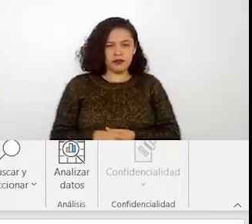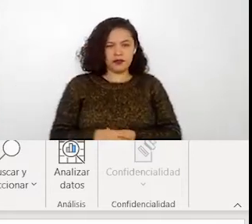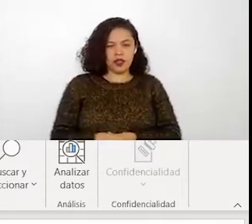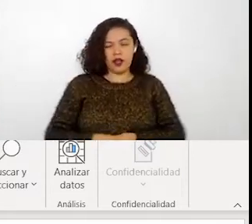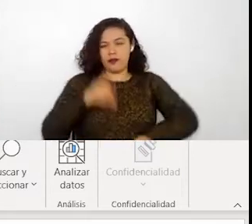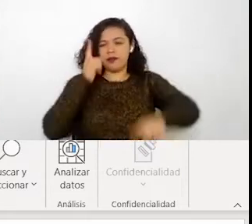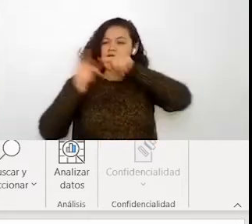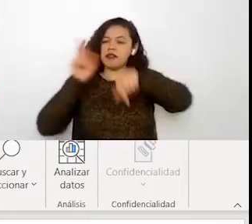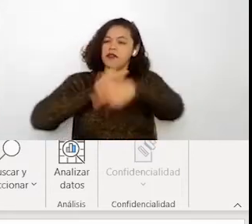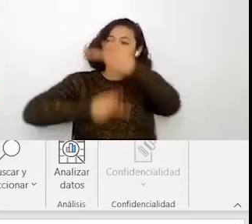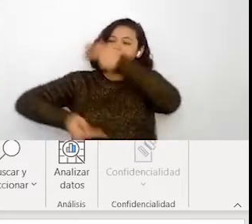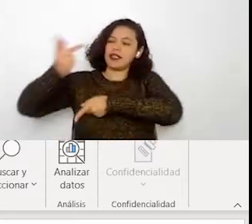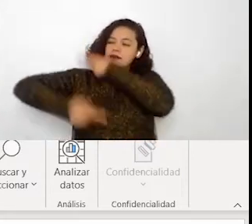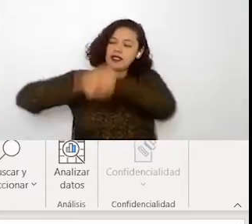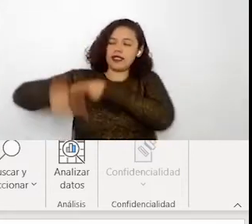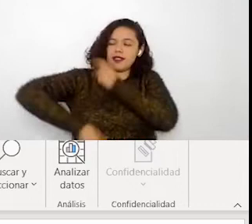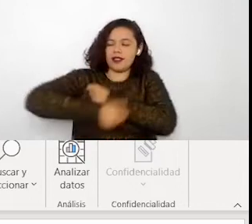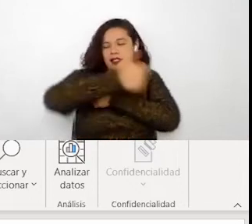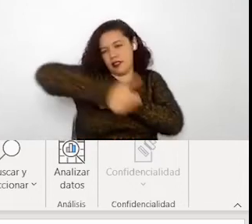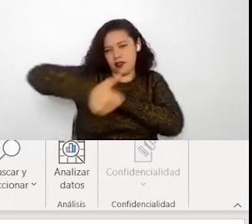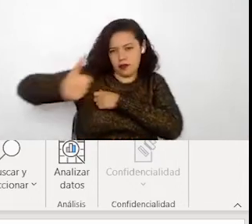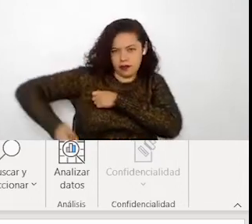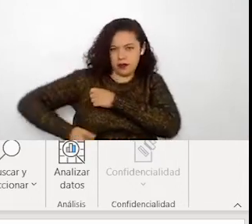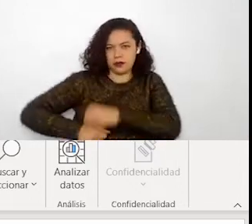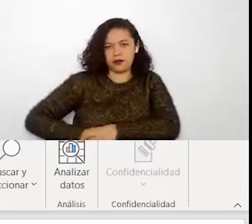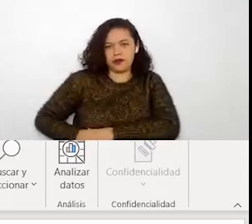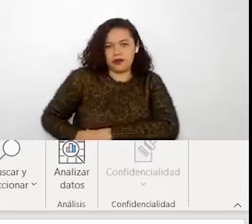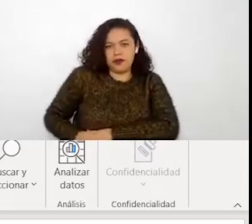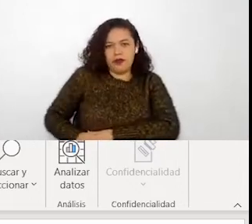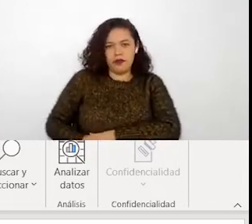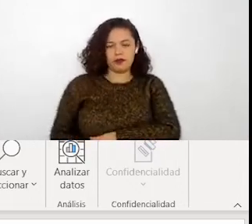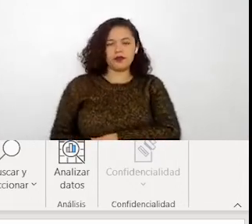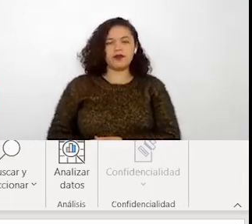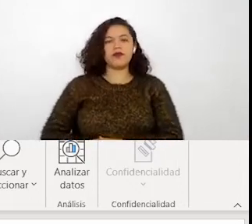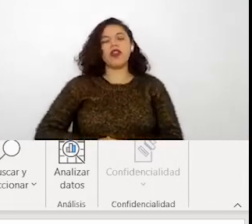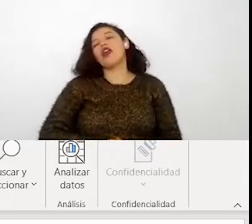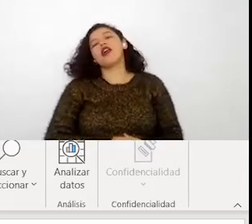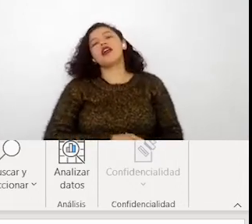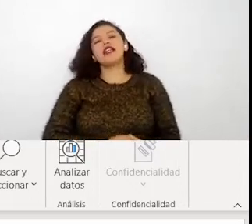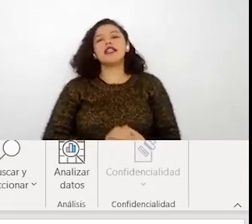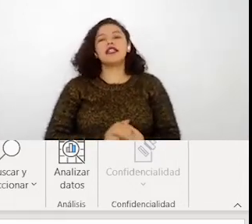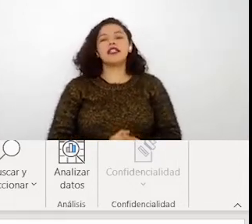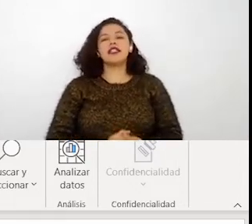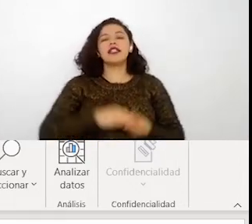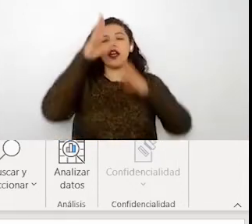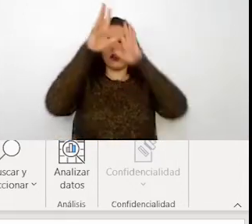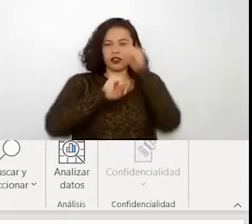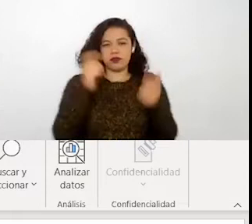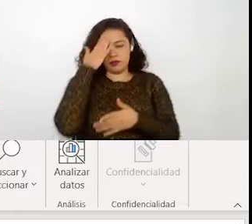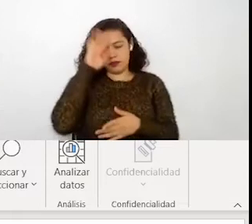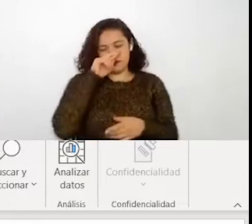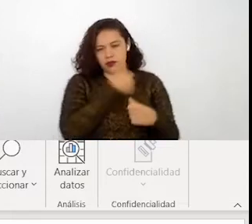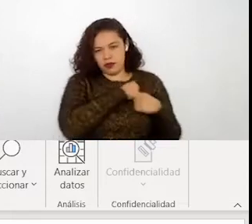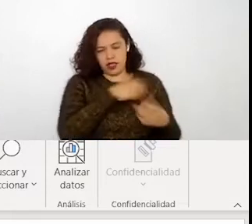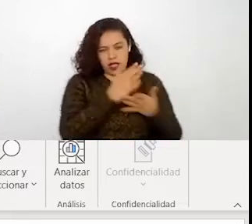más mis prestaciones Ajá de cada empleado y las cuotas obreros Patronales van aparte en una cuenta de